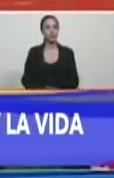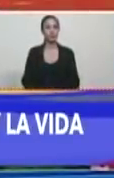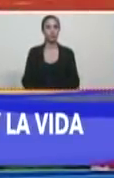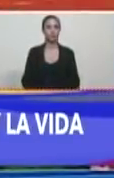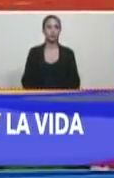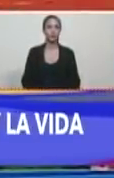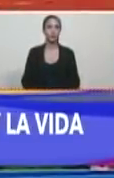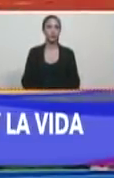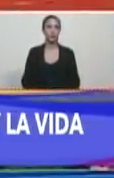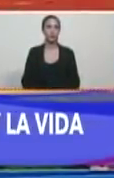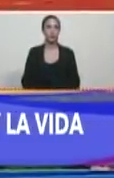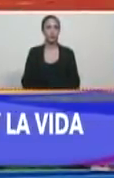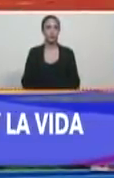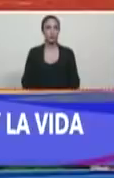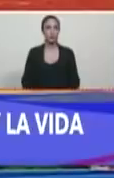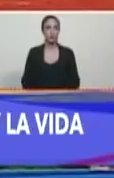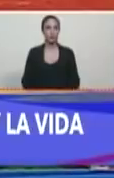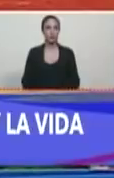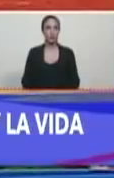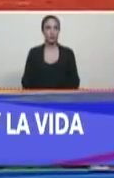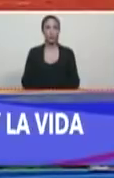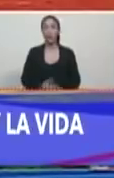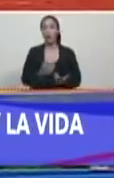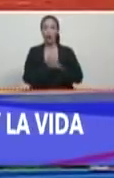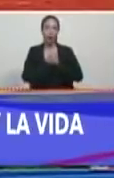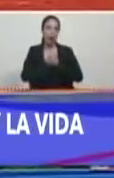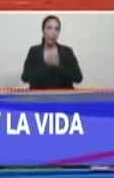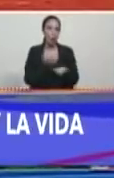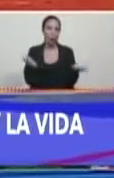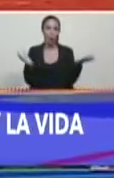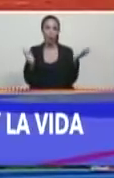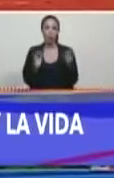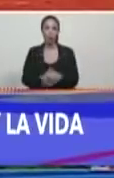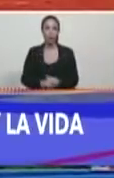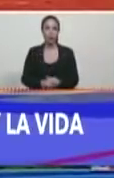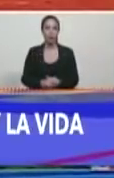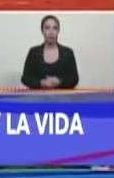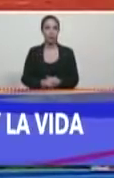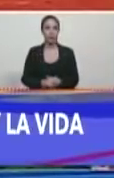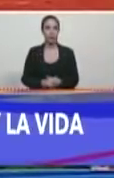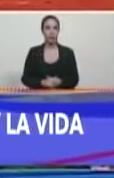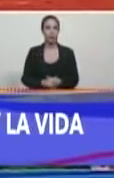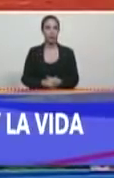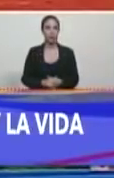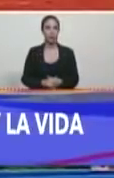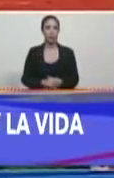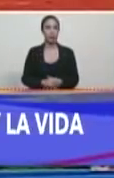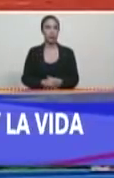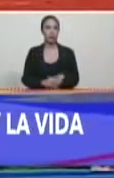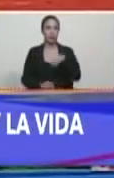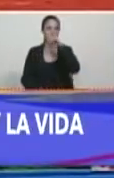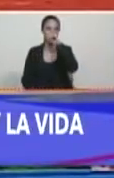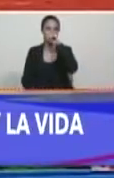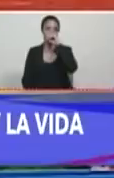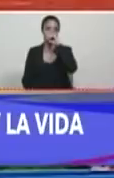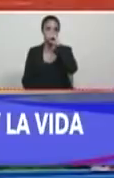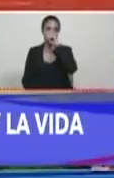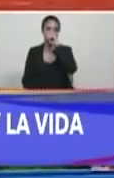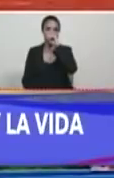para lo de siempre. Pero el amor tiene que ser obras, como dicen. Obras son